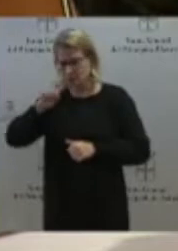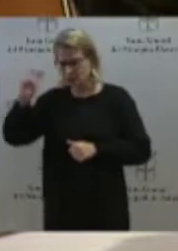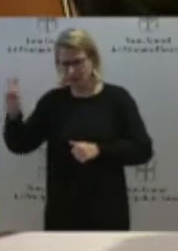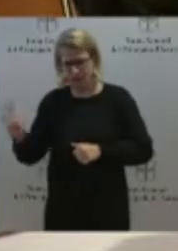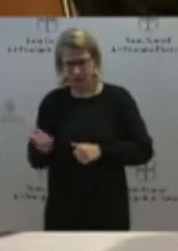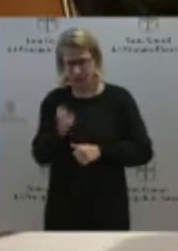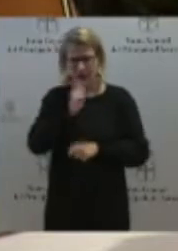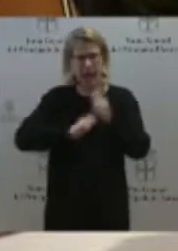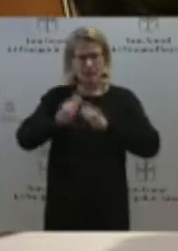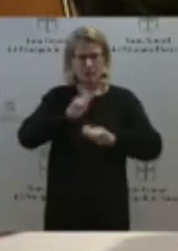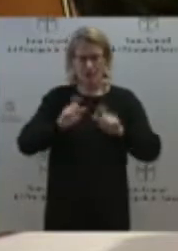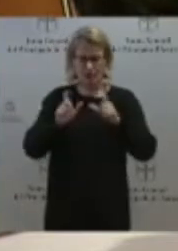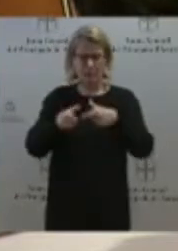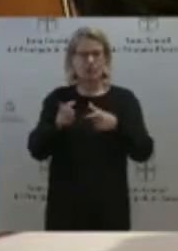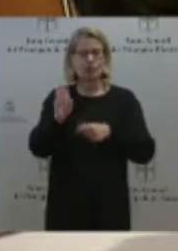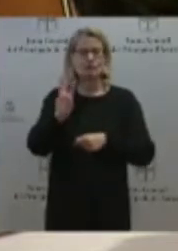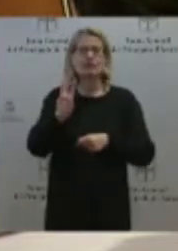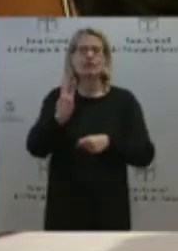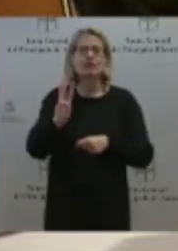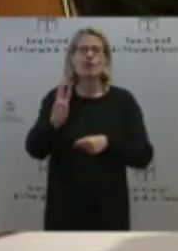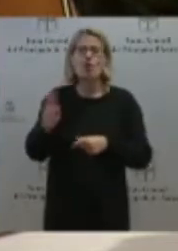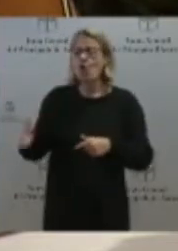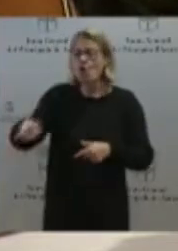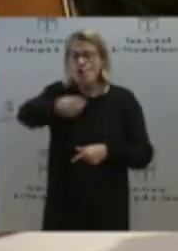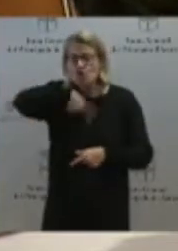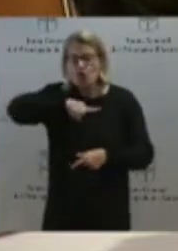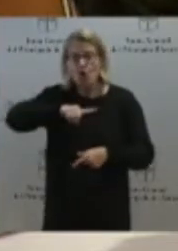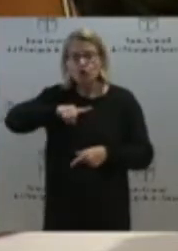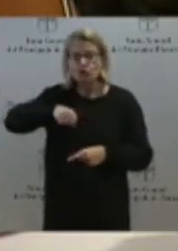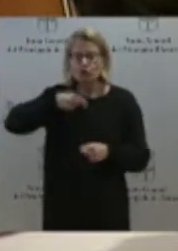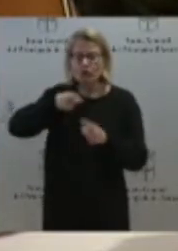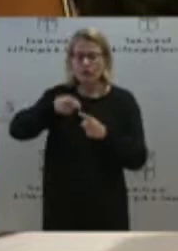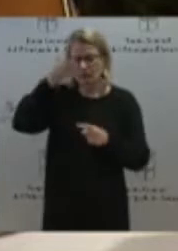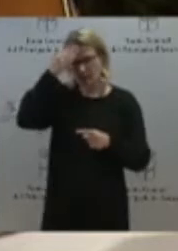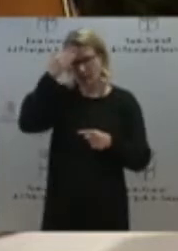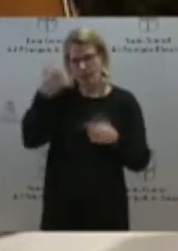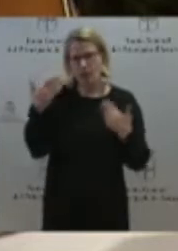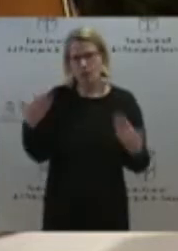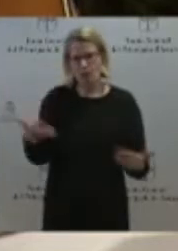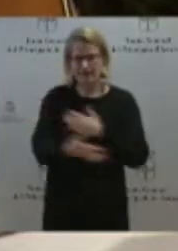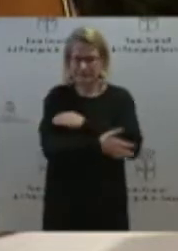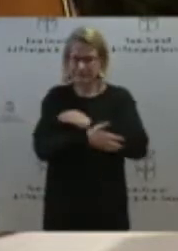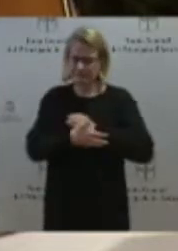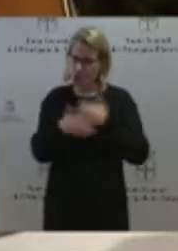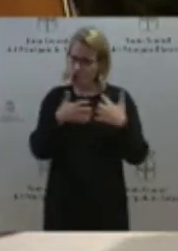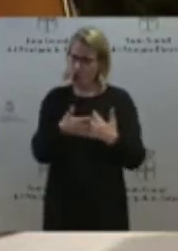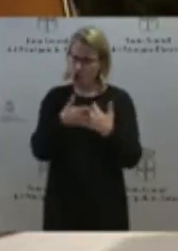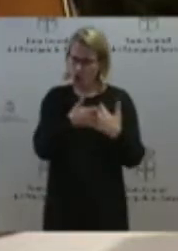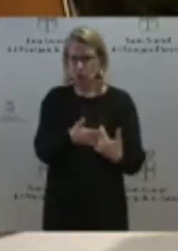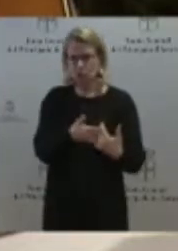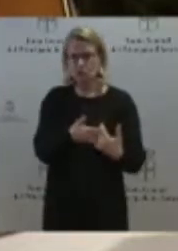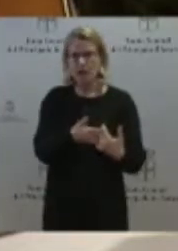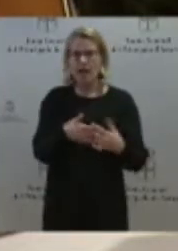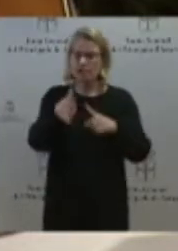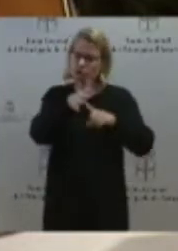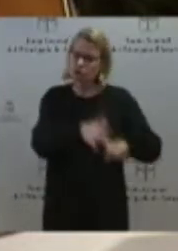objetivo: enfrentar el empobrecimiento y la exclusión social que sufre en nuestro país. Y es imprescindible que desde la Consellería